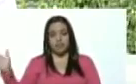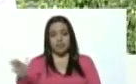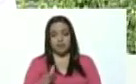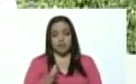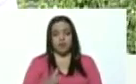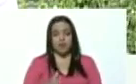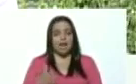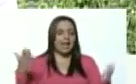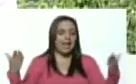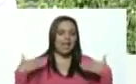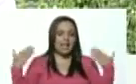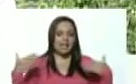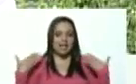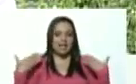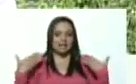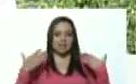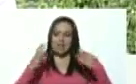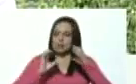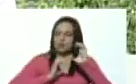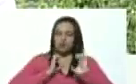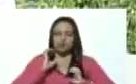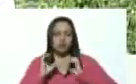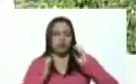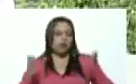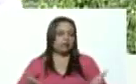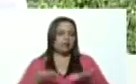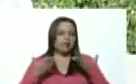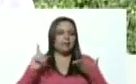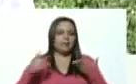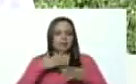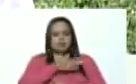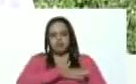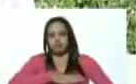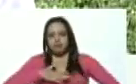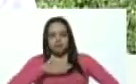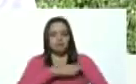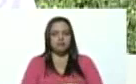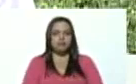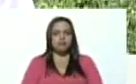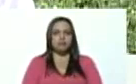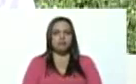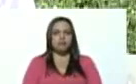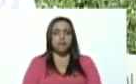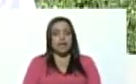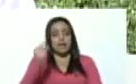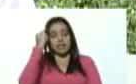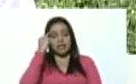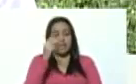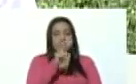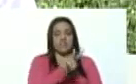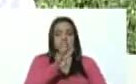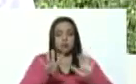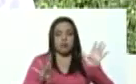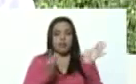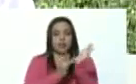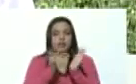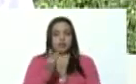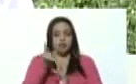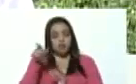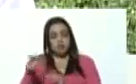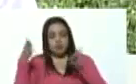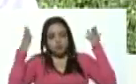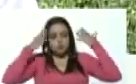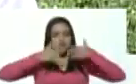la emoción, el entusiasmo y también la satisfacción, ya que el día 29 de abril usted nos dio una instrucción